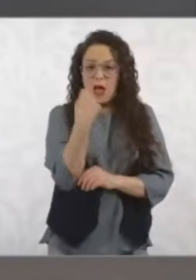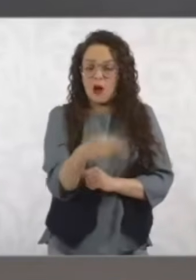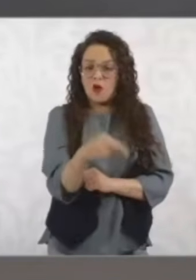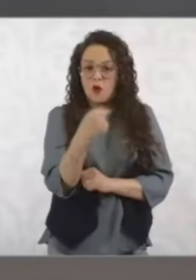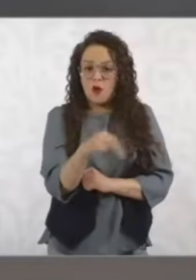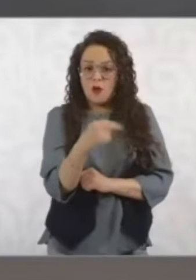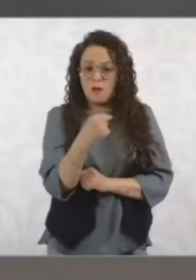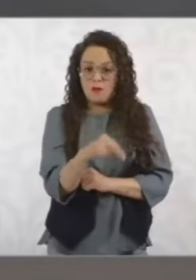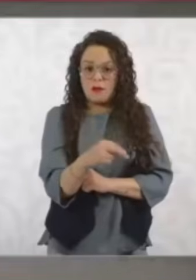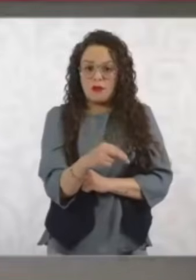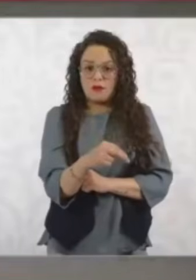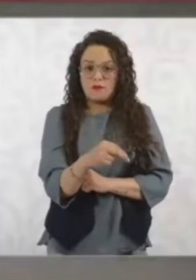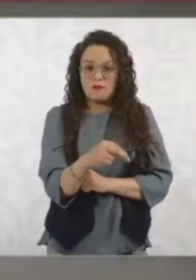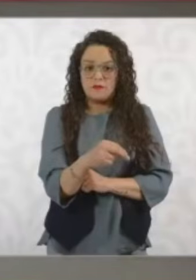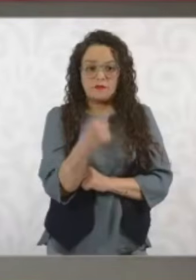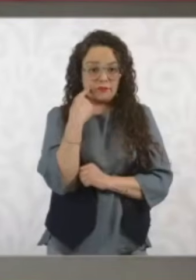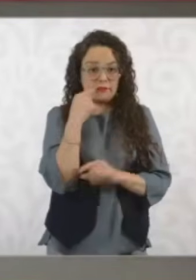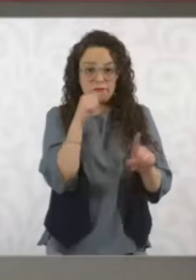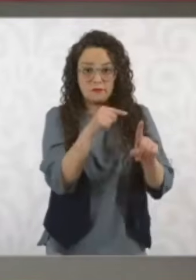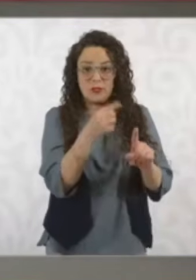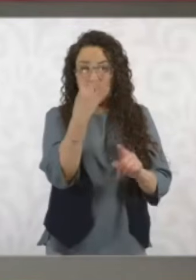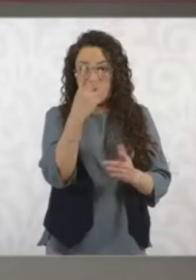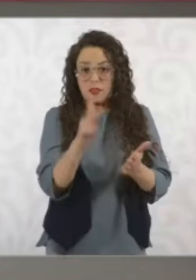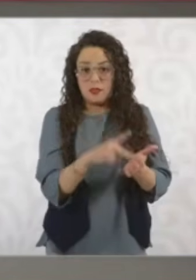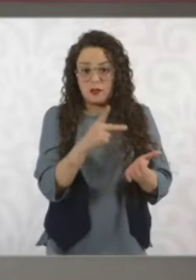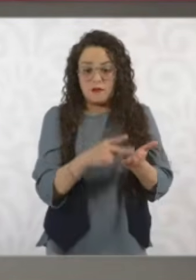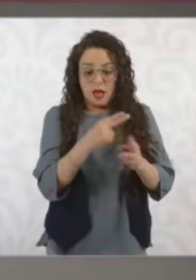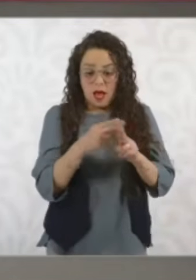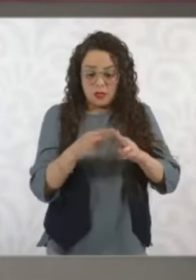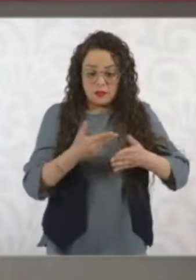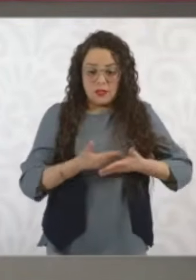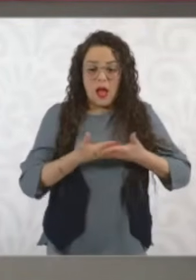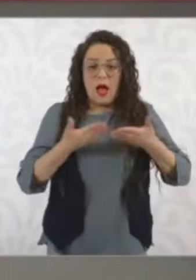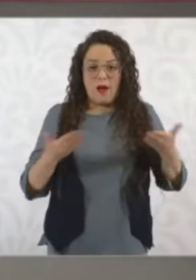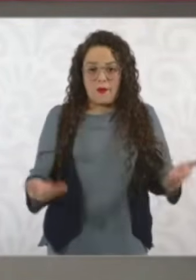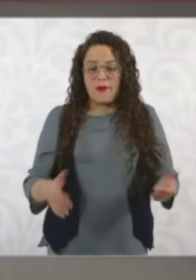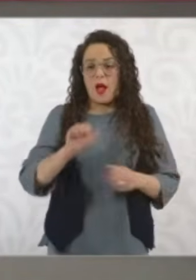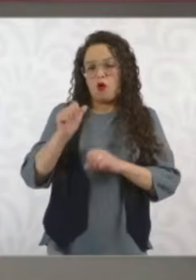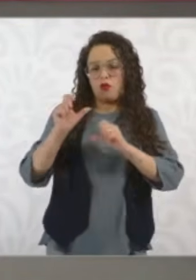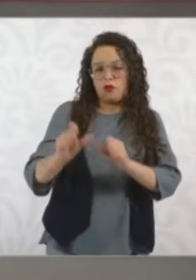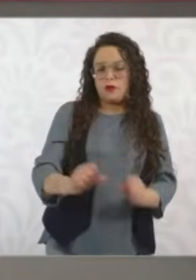de usuario. Hasta ahora 4 veces. Adelante.